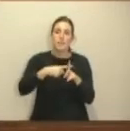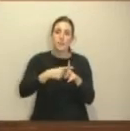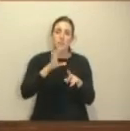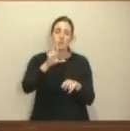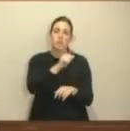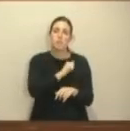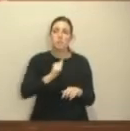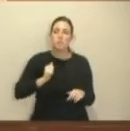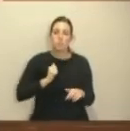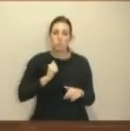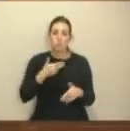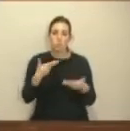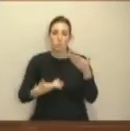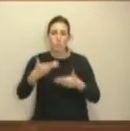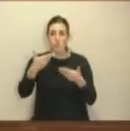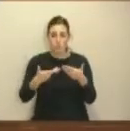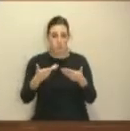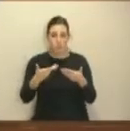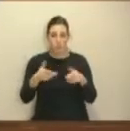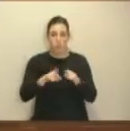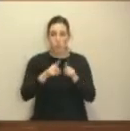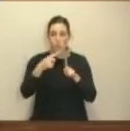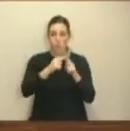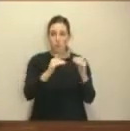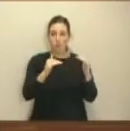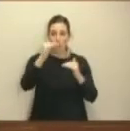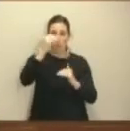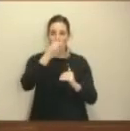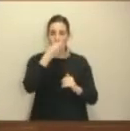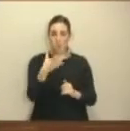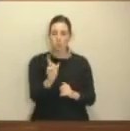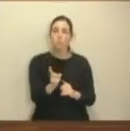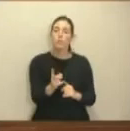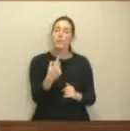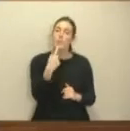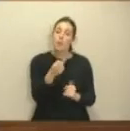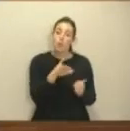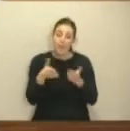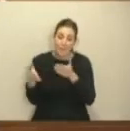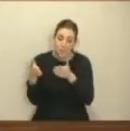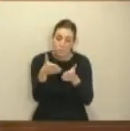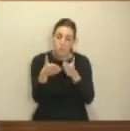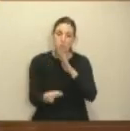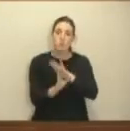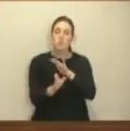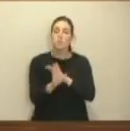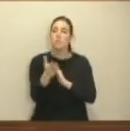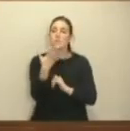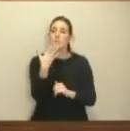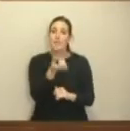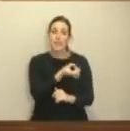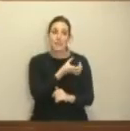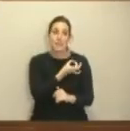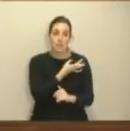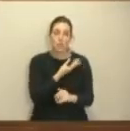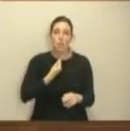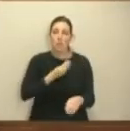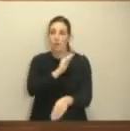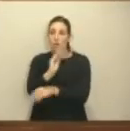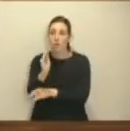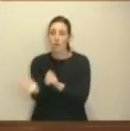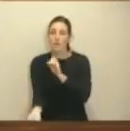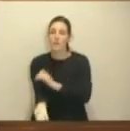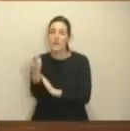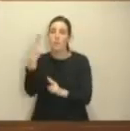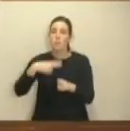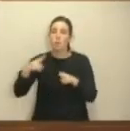autónomas comparativamente en una buena posición. Lo que le he dicho es que por este camino que llevamos, y si la deuda no la destinamos a generar esas políticas